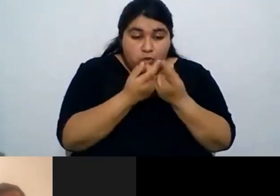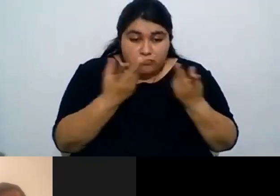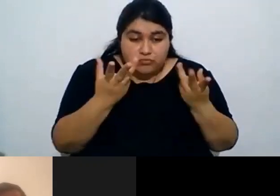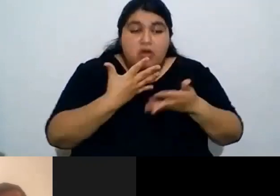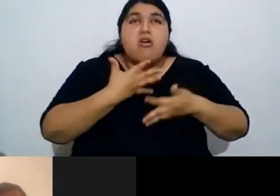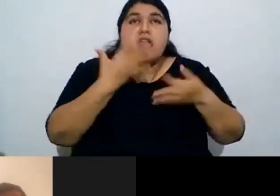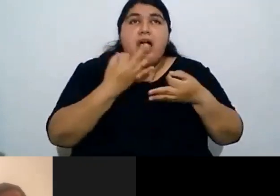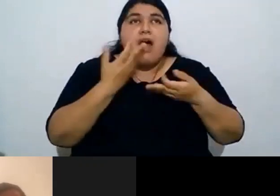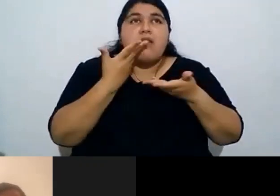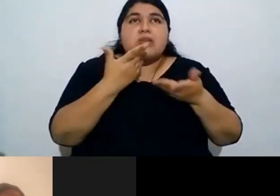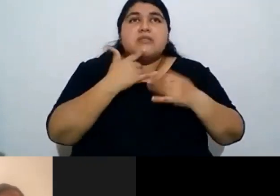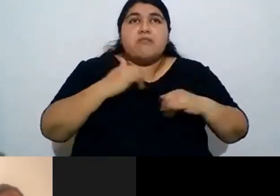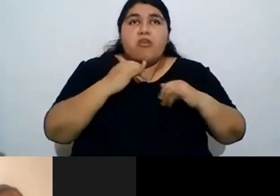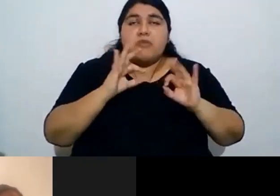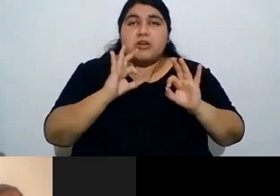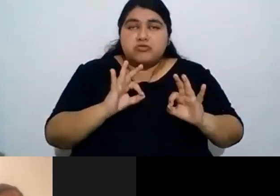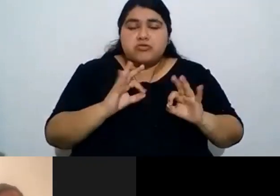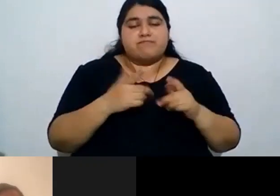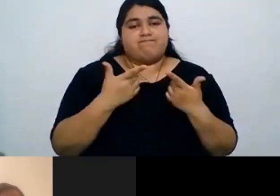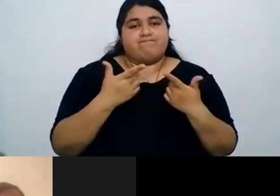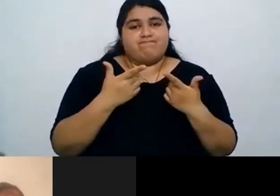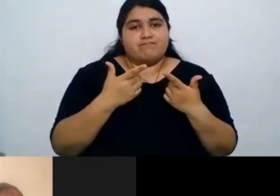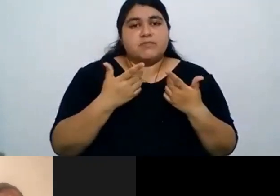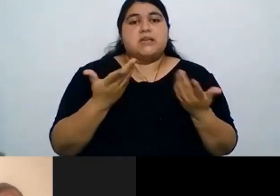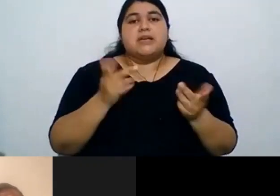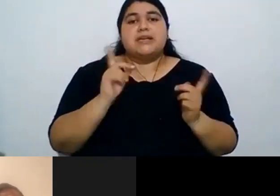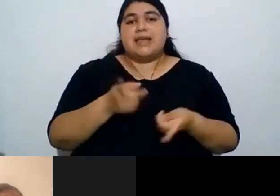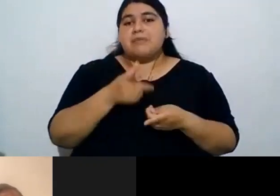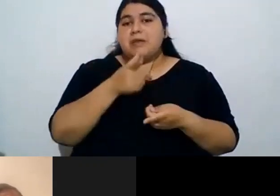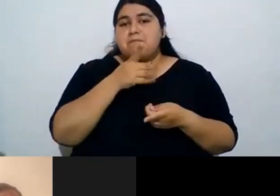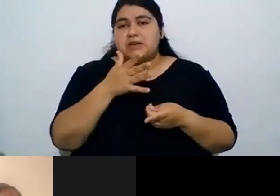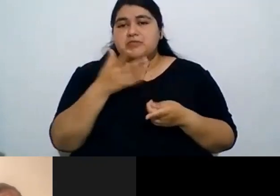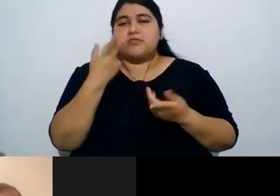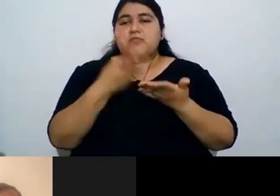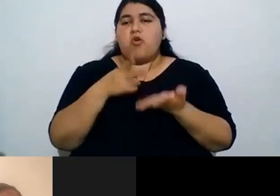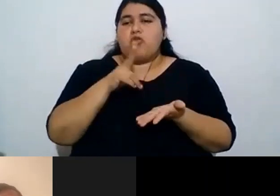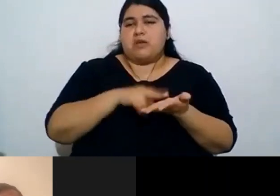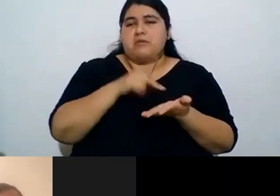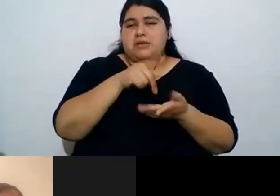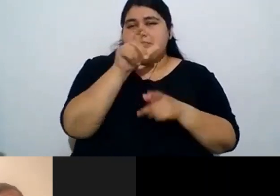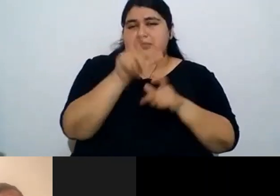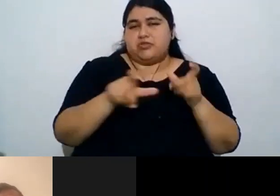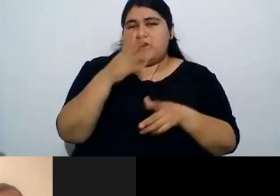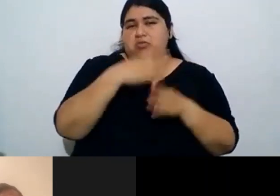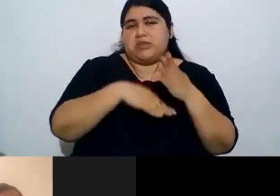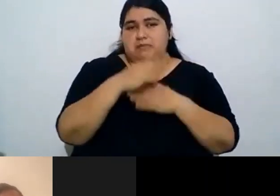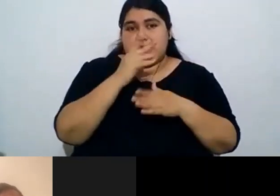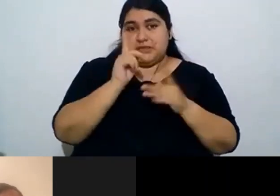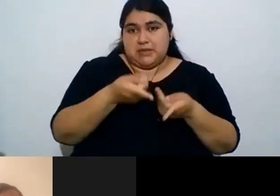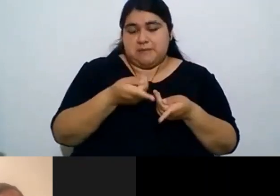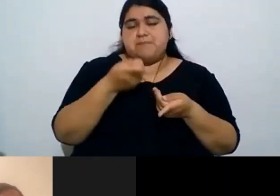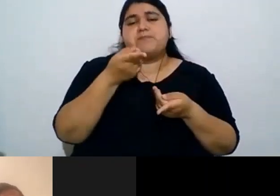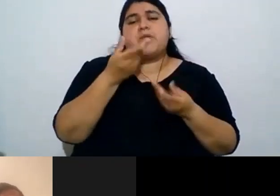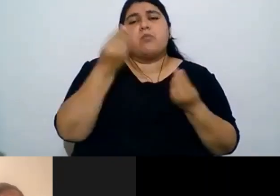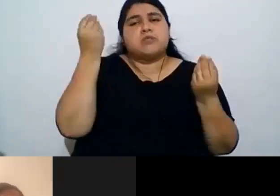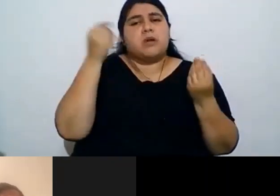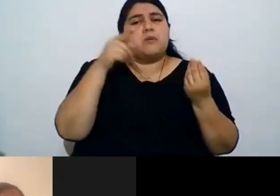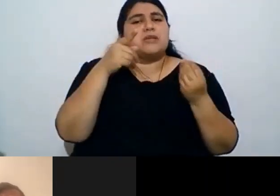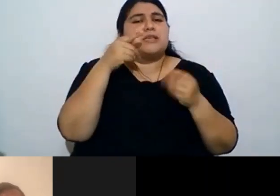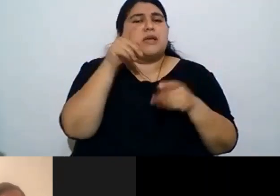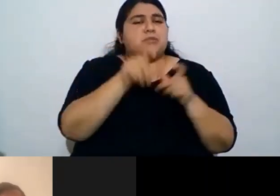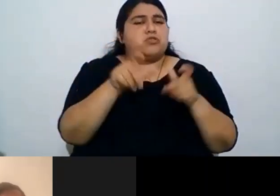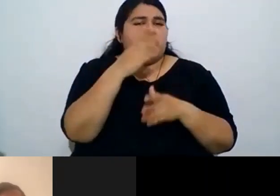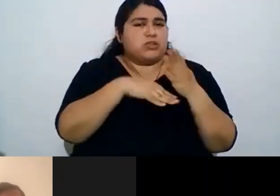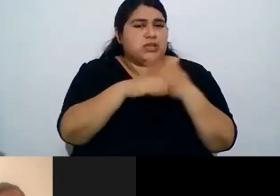óptima. Entonces, ¿cómo ha aparecido también la revictimización sobre las personas con discapacidad? Muchas de estas personas con